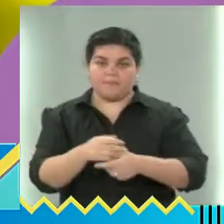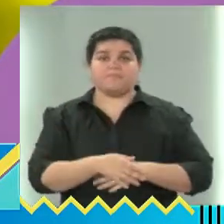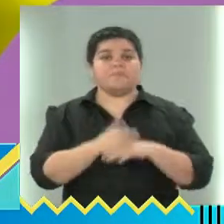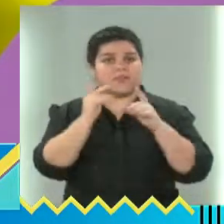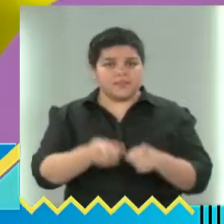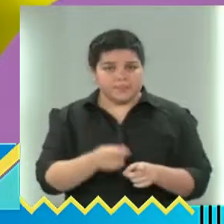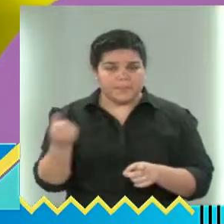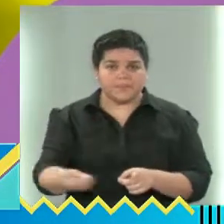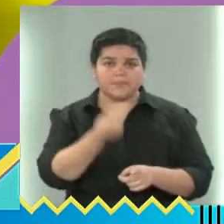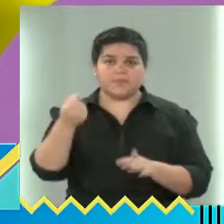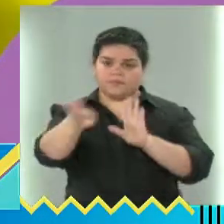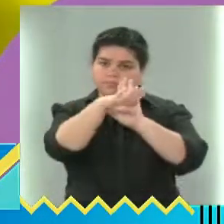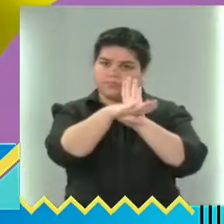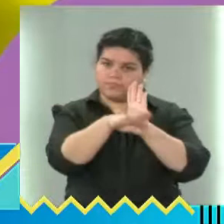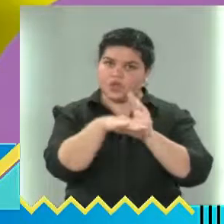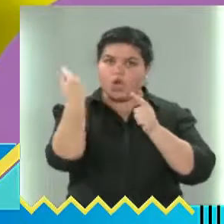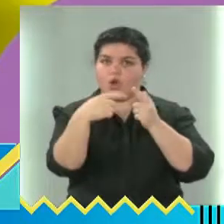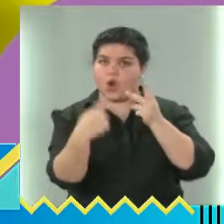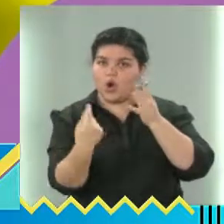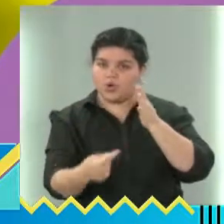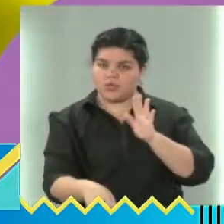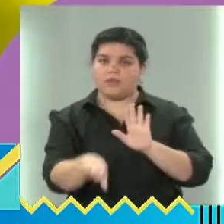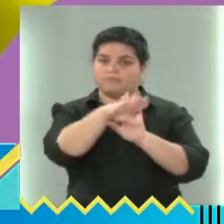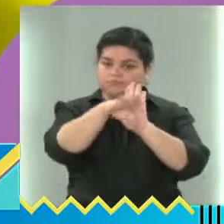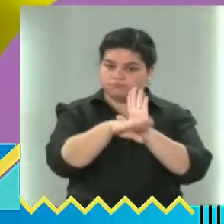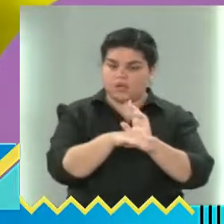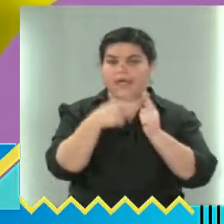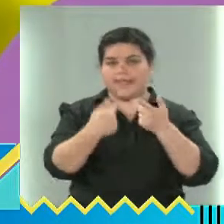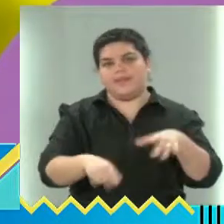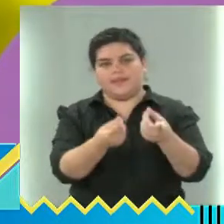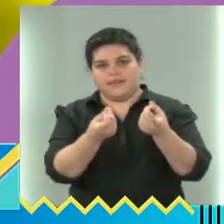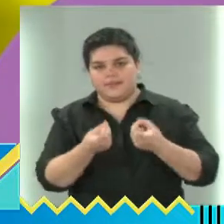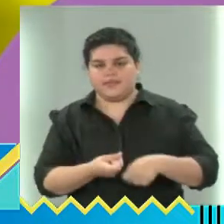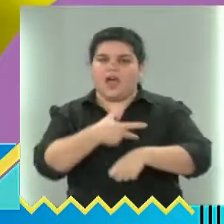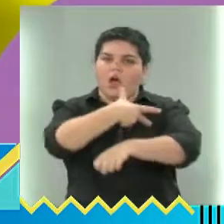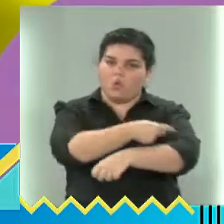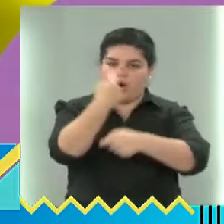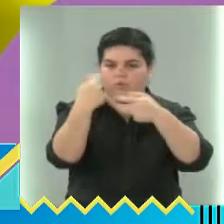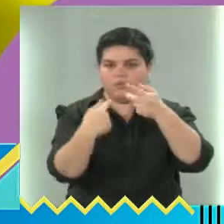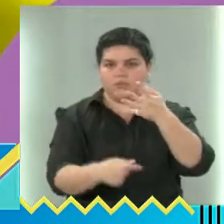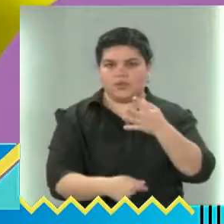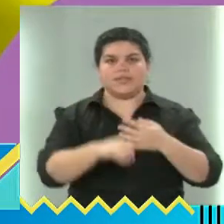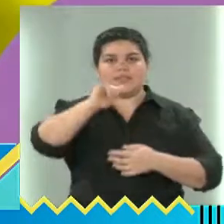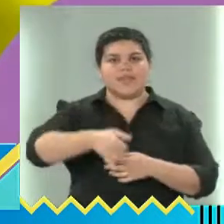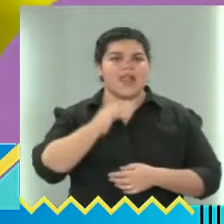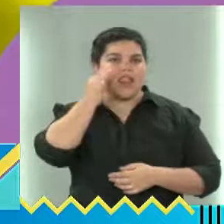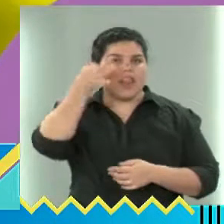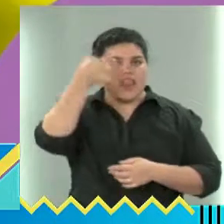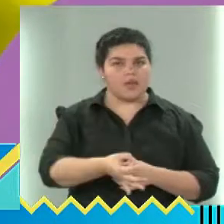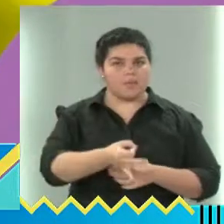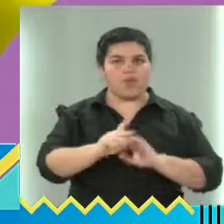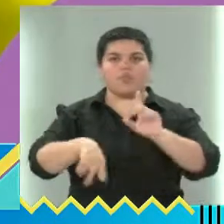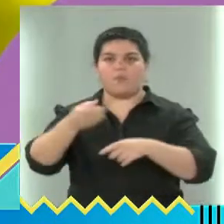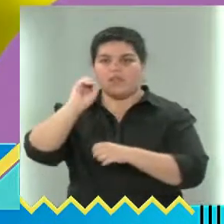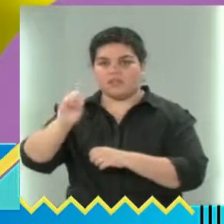tener en cuenta, todos los materiales que se usan al momento de hacer una transfusión de sangre son estériles y desechables.